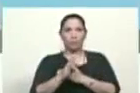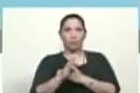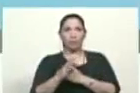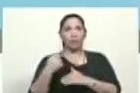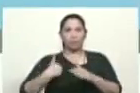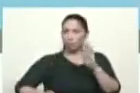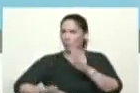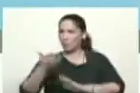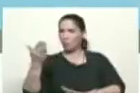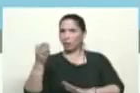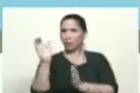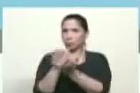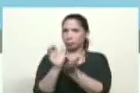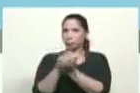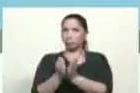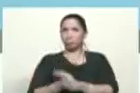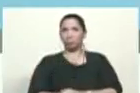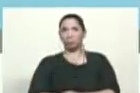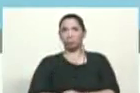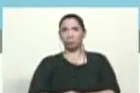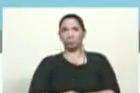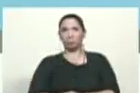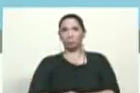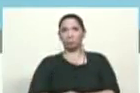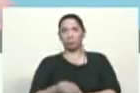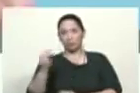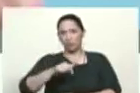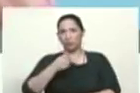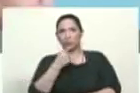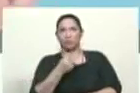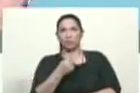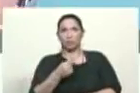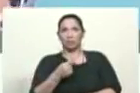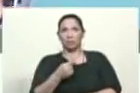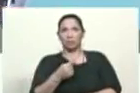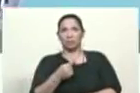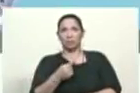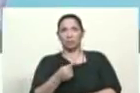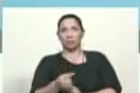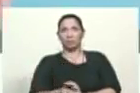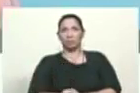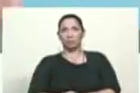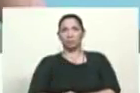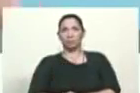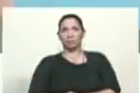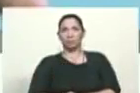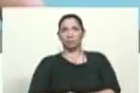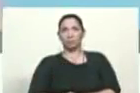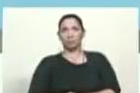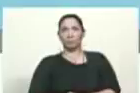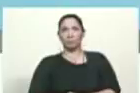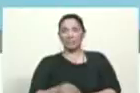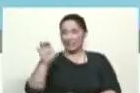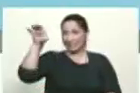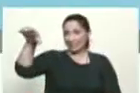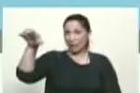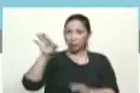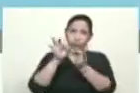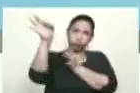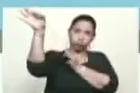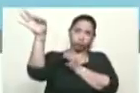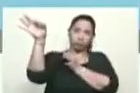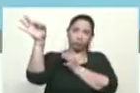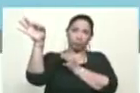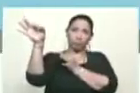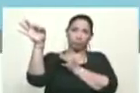para la ciudad de Cumaná, que aquí le decimos el extremo oriente porque es el estado más oriental del país. El estado, uno de los estados con